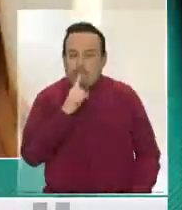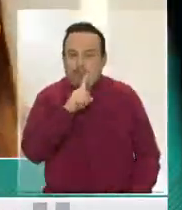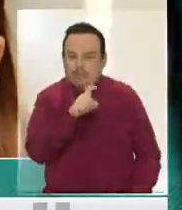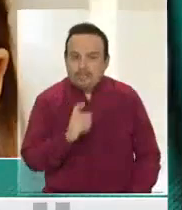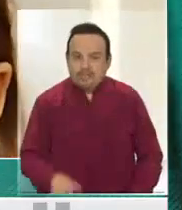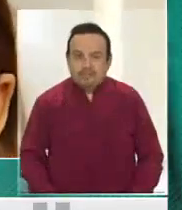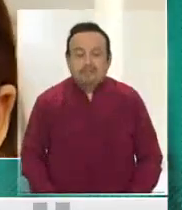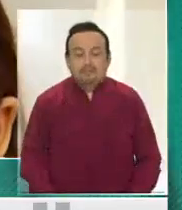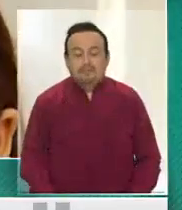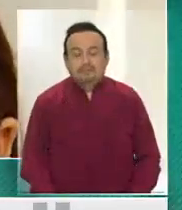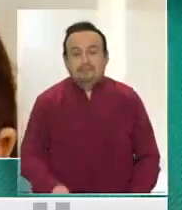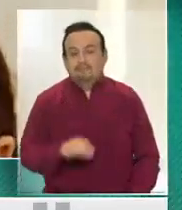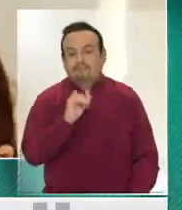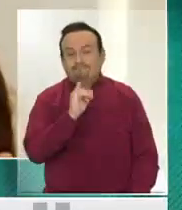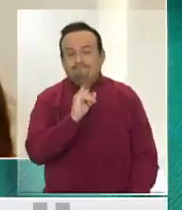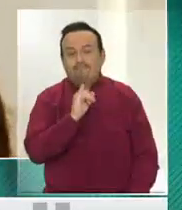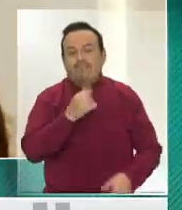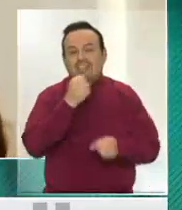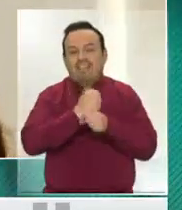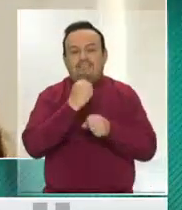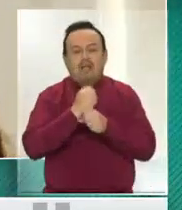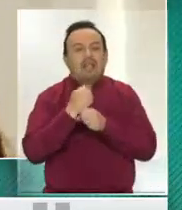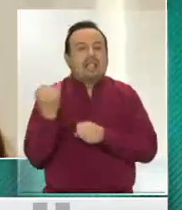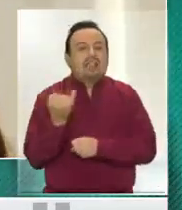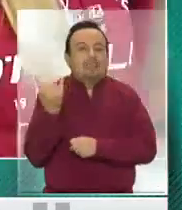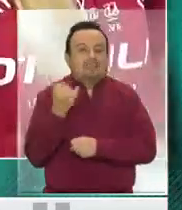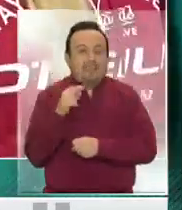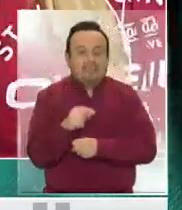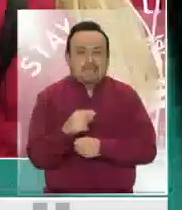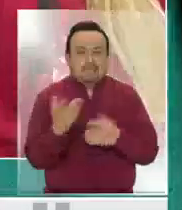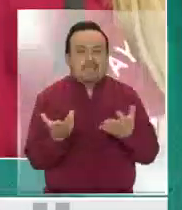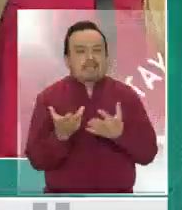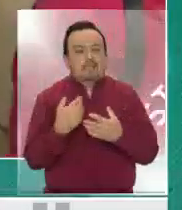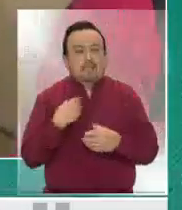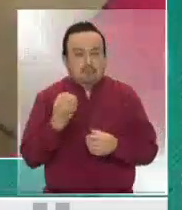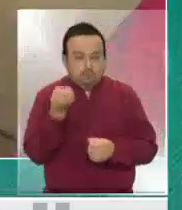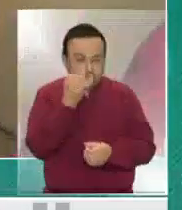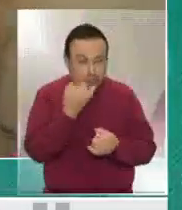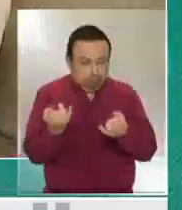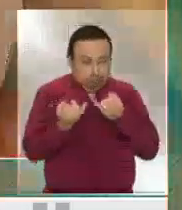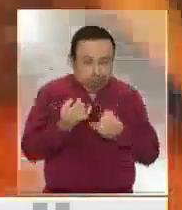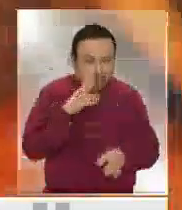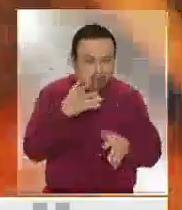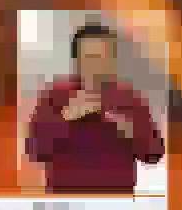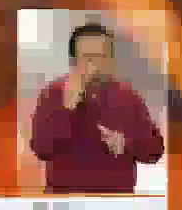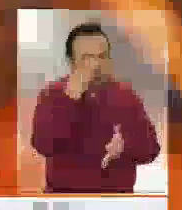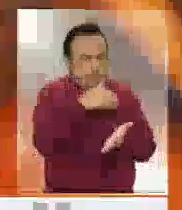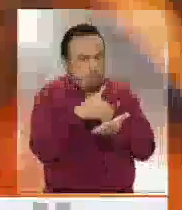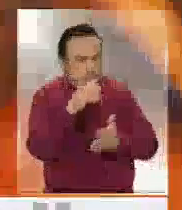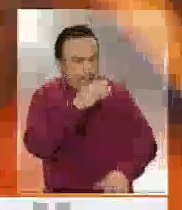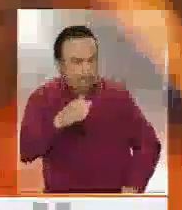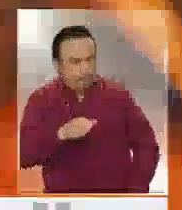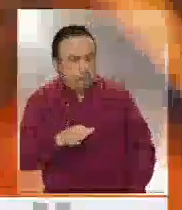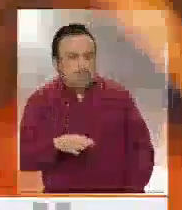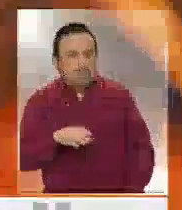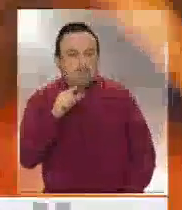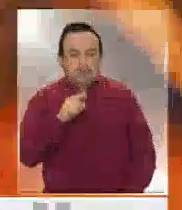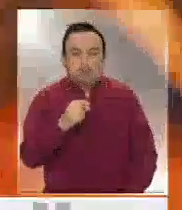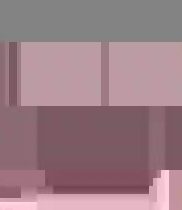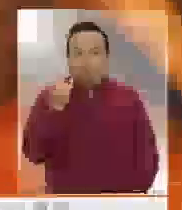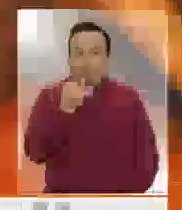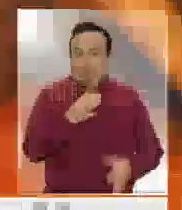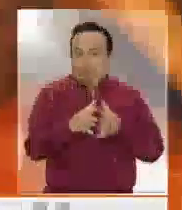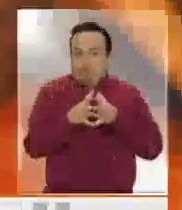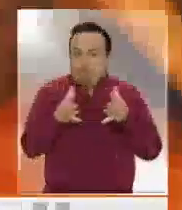Efectivamente, estamos hablando de trabajadores independientes. Las cifras que conocemos, puede ser cercano a 2 millones de personas, es una cifra